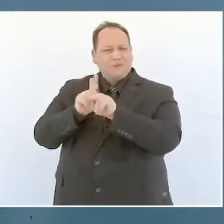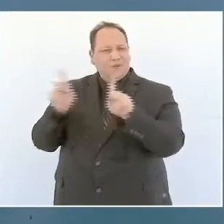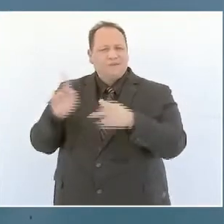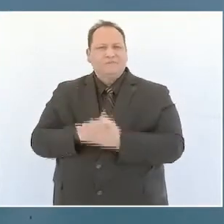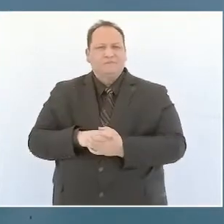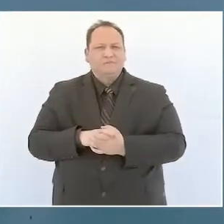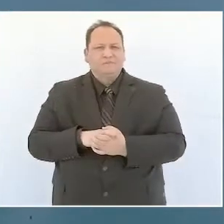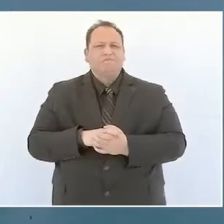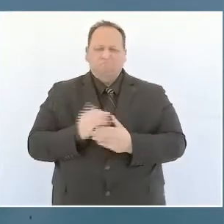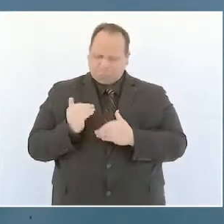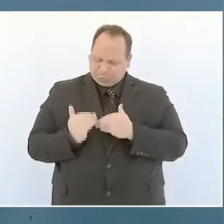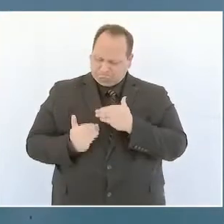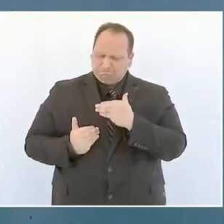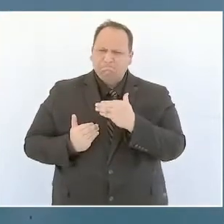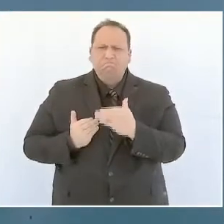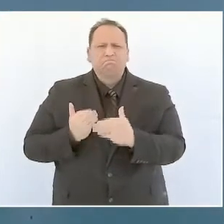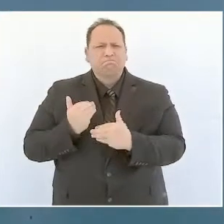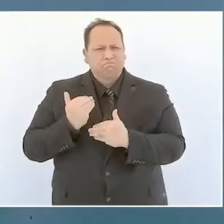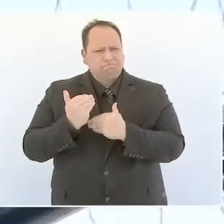Vamos hacia adelante